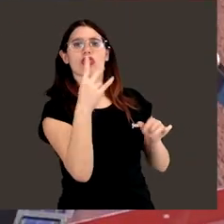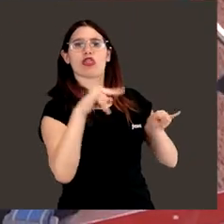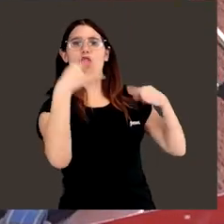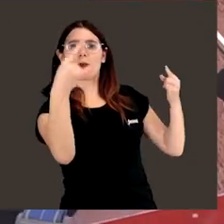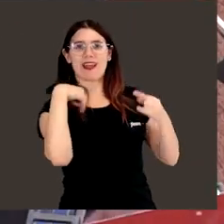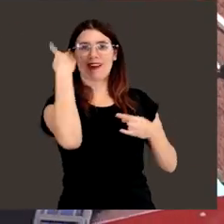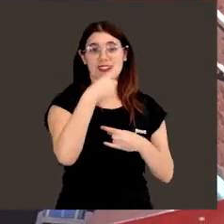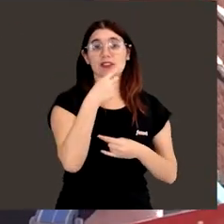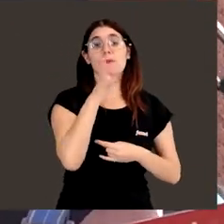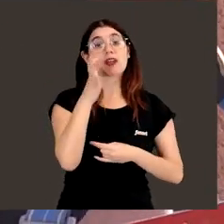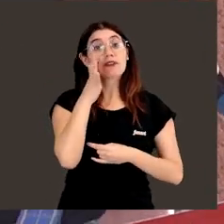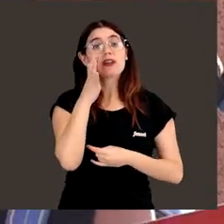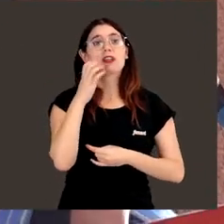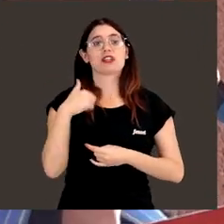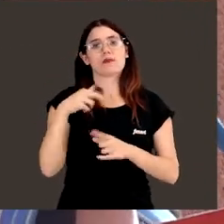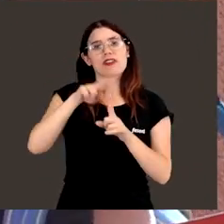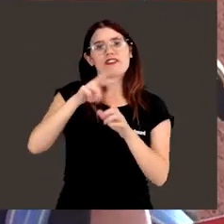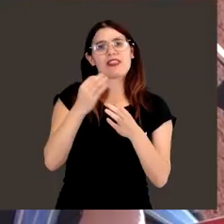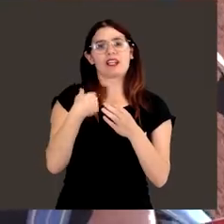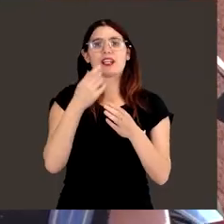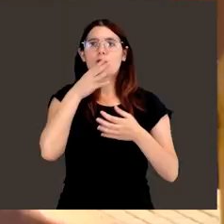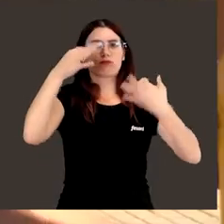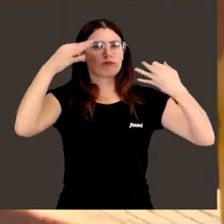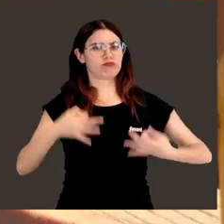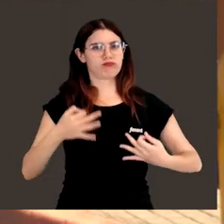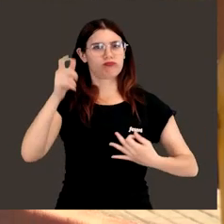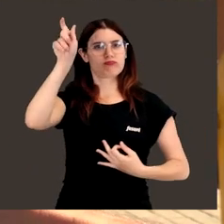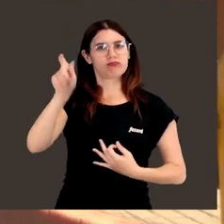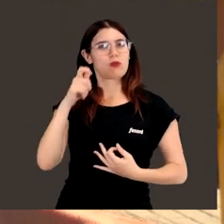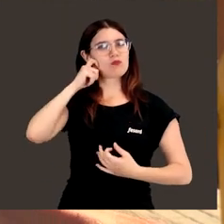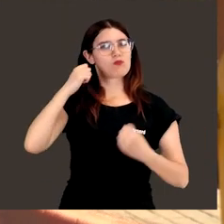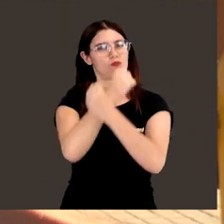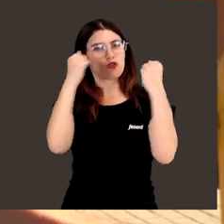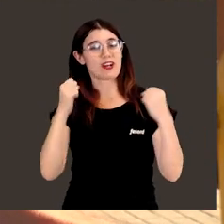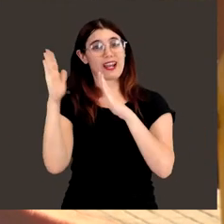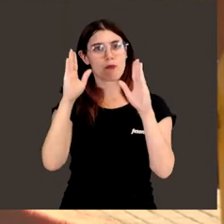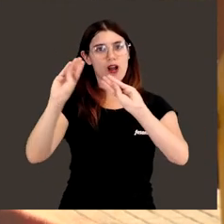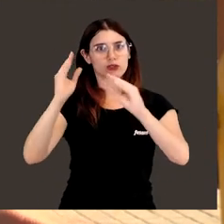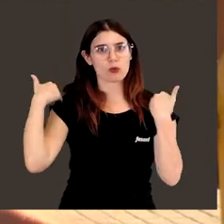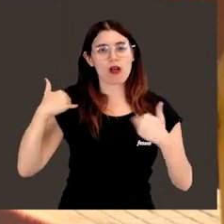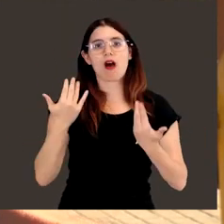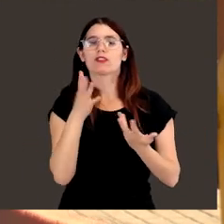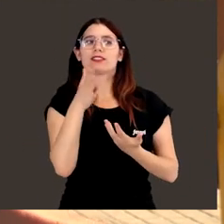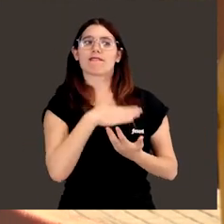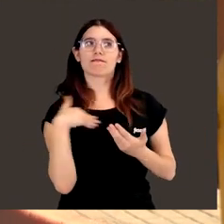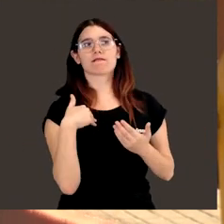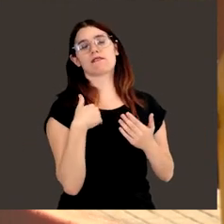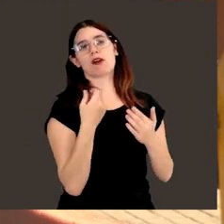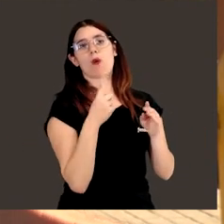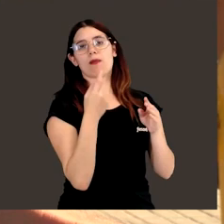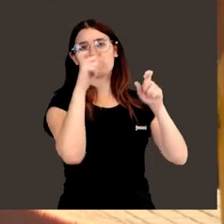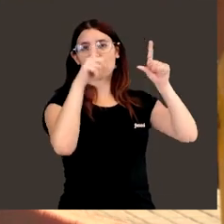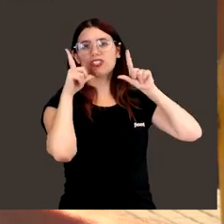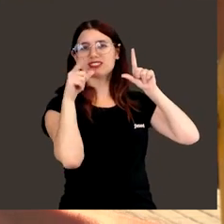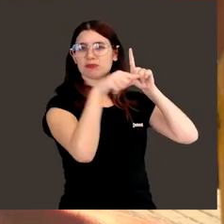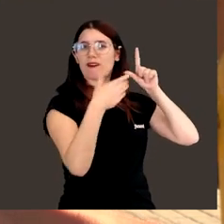Concepción Alessandre. Haciendo referencia, como bien dicen, a esa rotundidad de mujer en la época en la que fue. Entonces quería que tuviera mucho